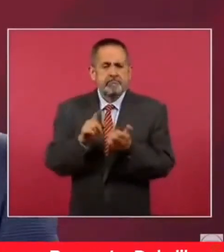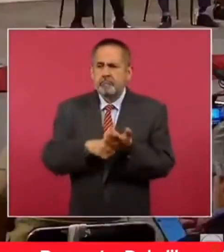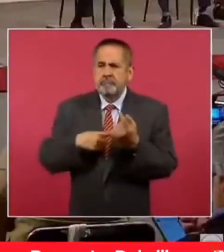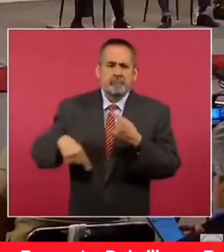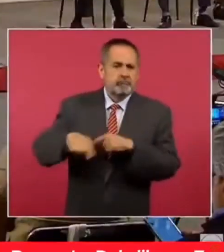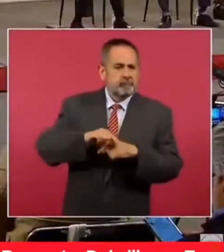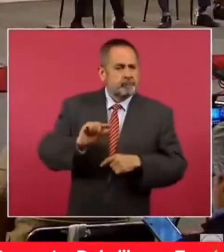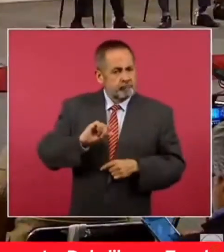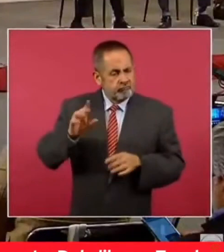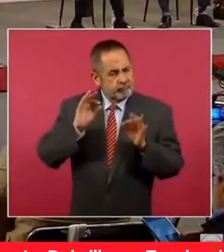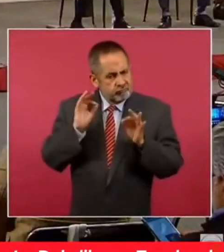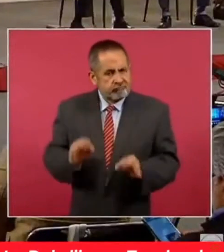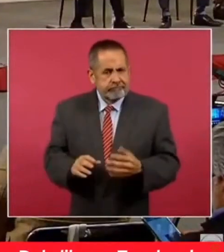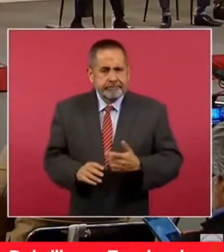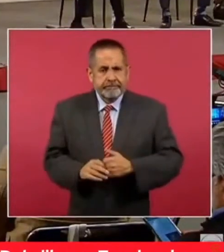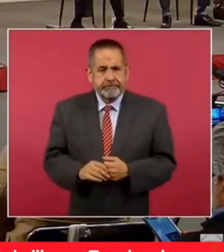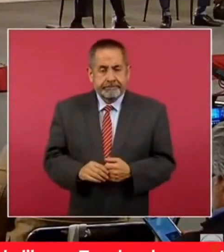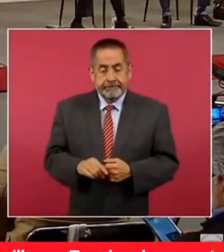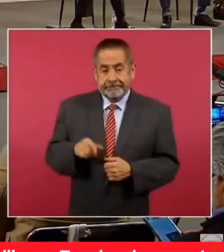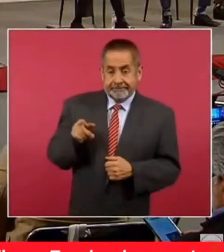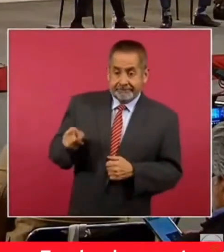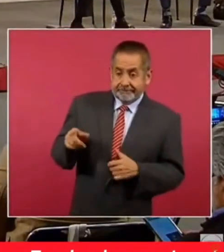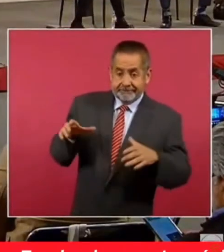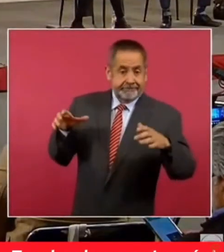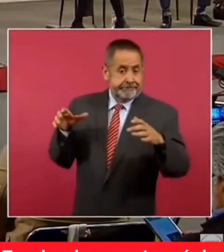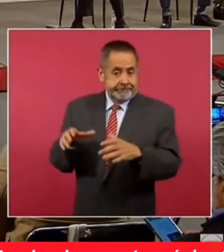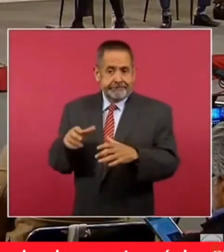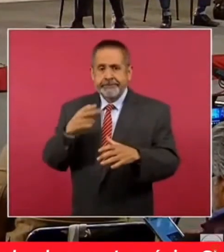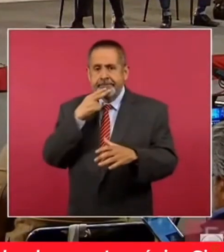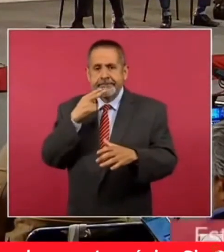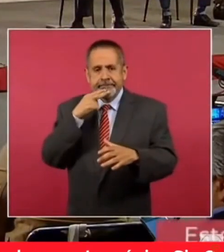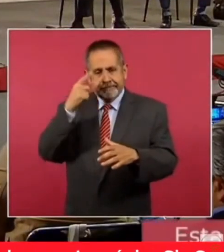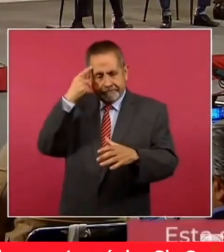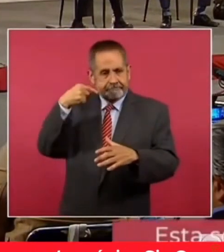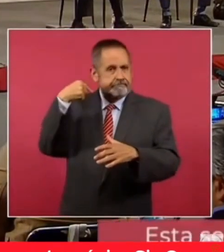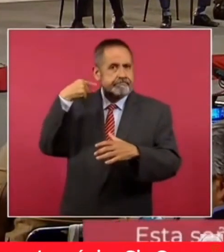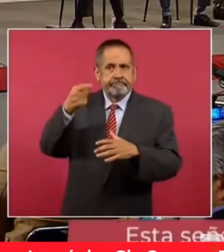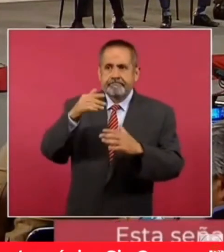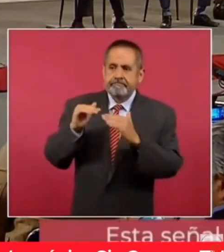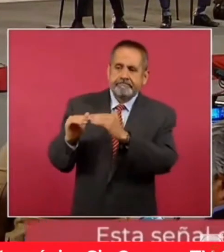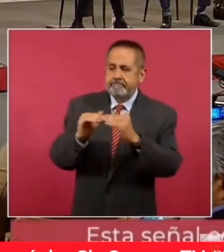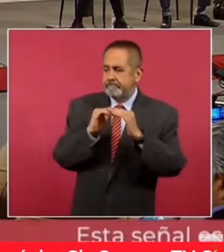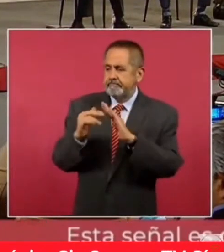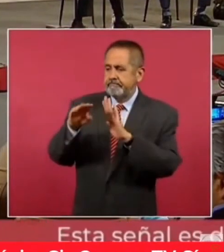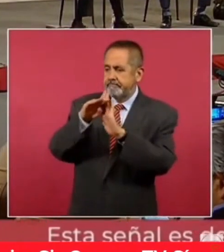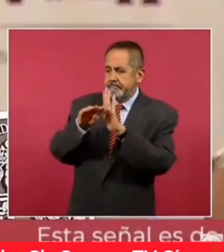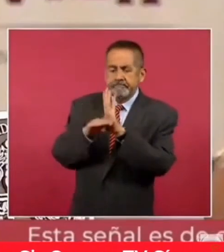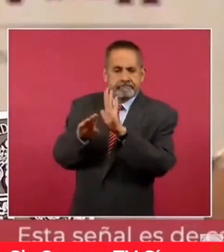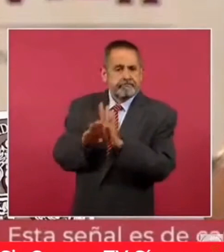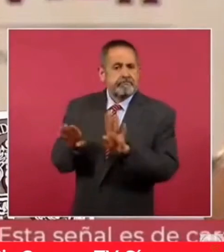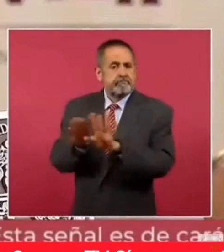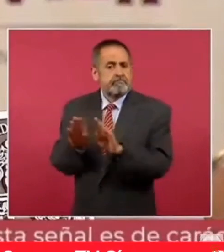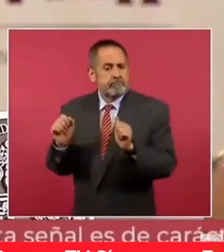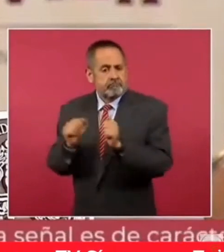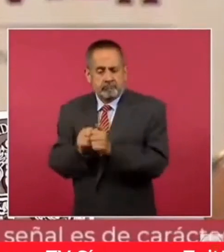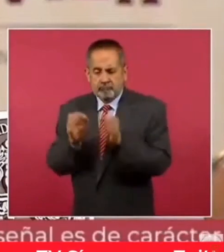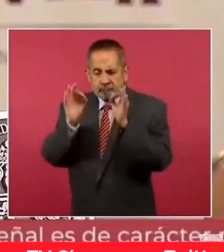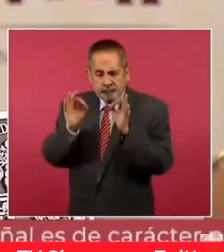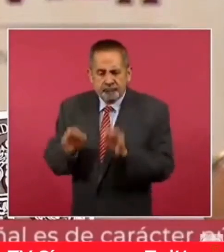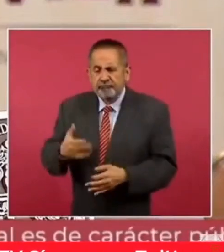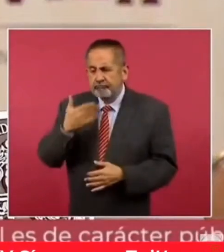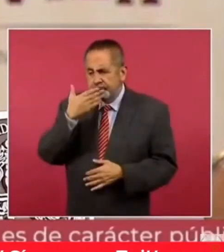todos merecemos. La AMLAC servirá para establecer estándares comunes, lo que garantizará la calidad de los